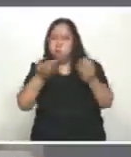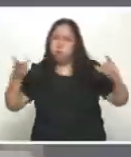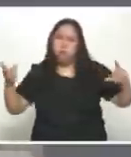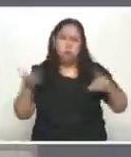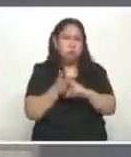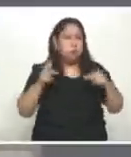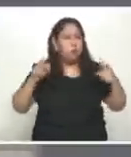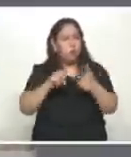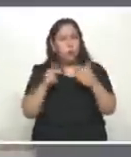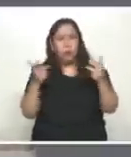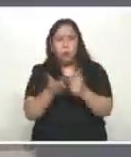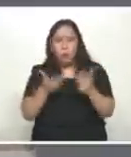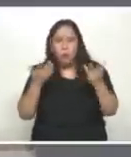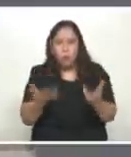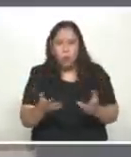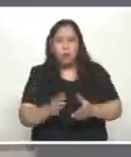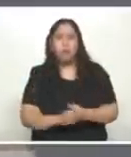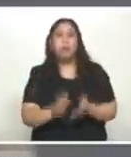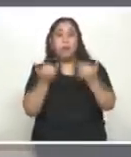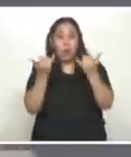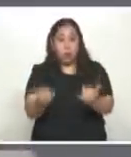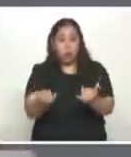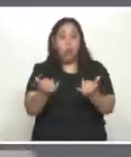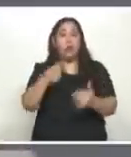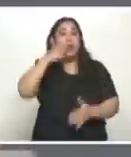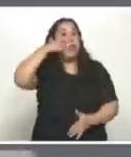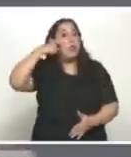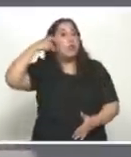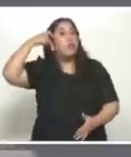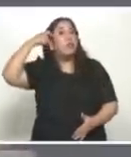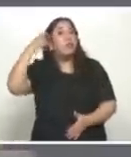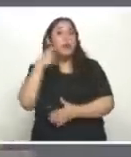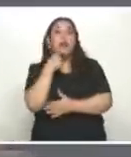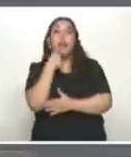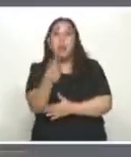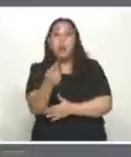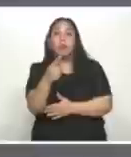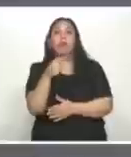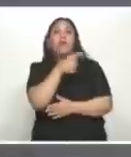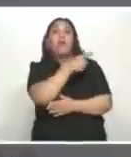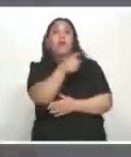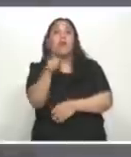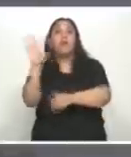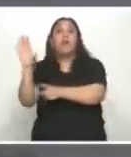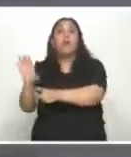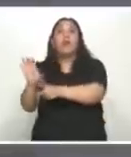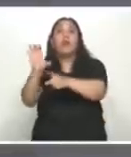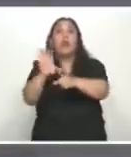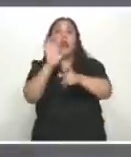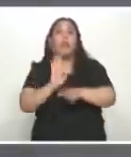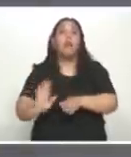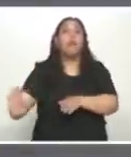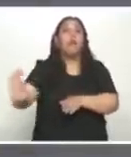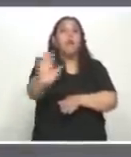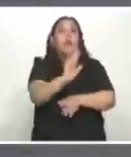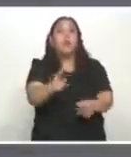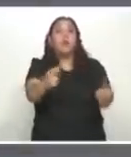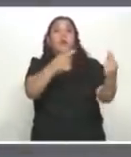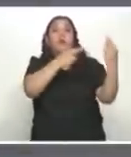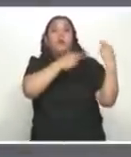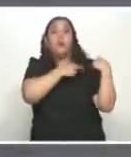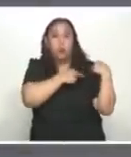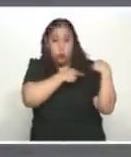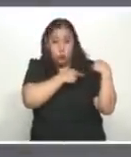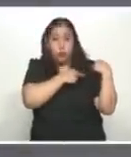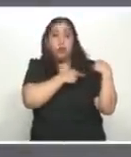como presidenta, ha pedido eso, que cada quien juegue el rol que le corresponde en esta batalla. Porque esta es una